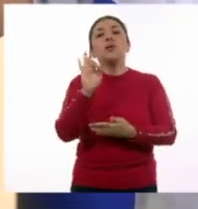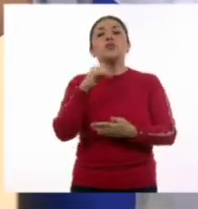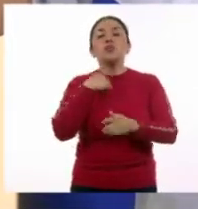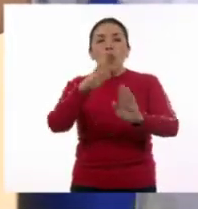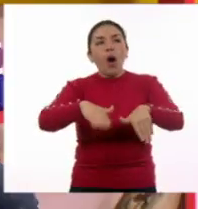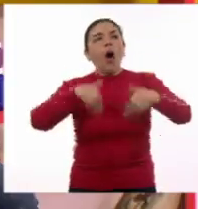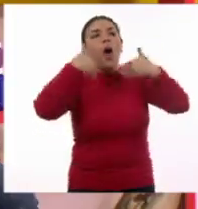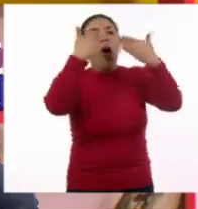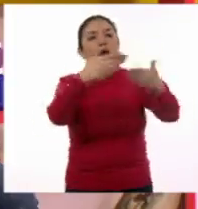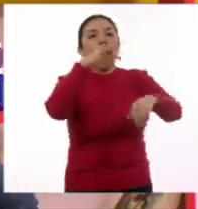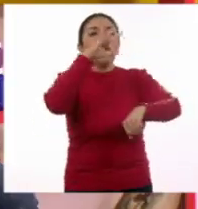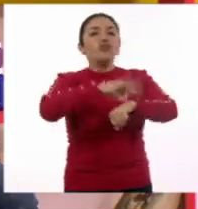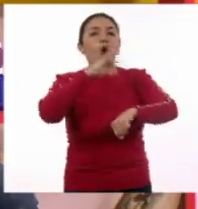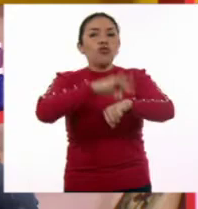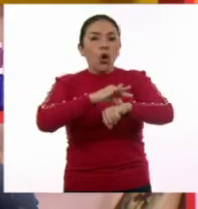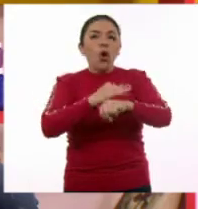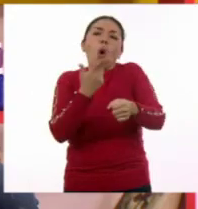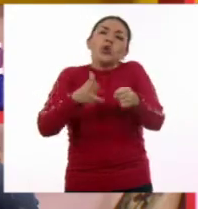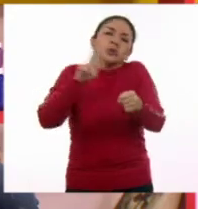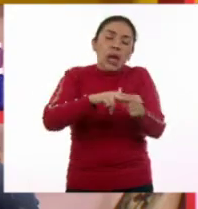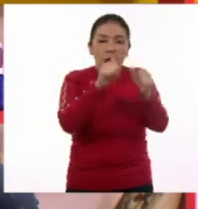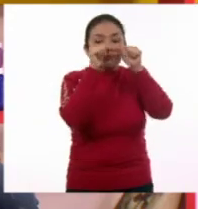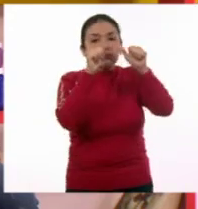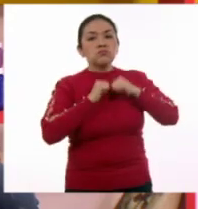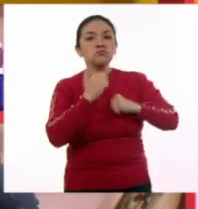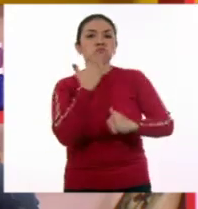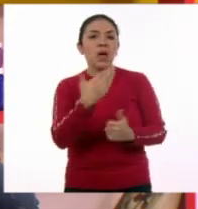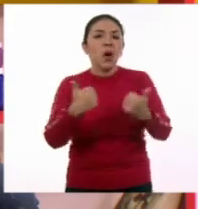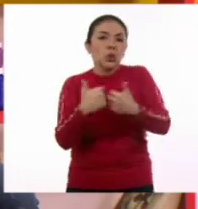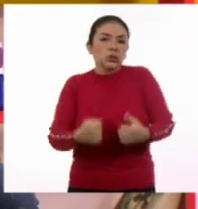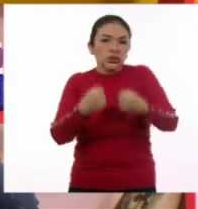manera segura hacia algún hospital